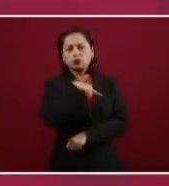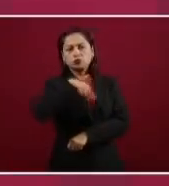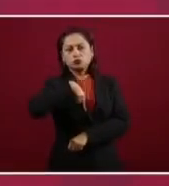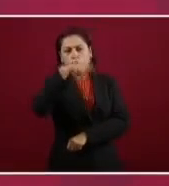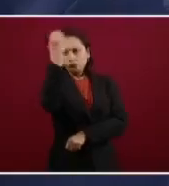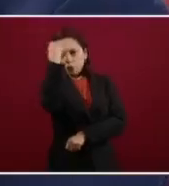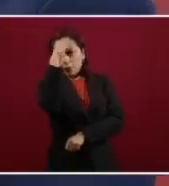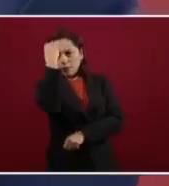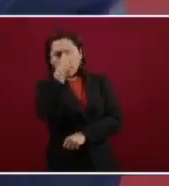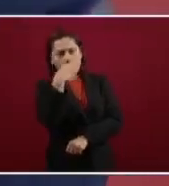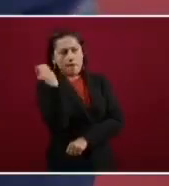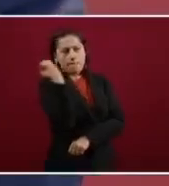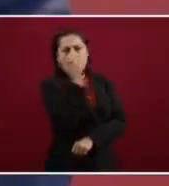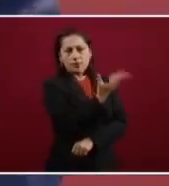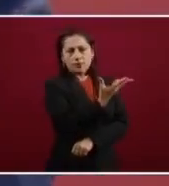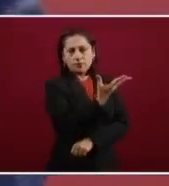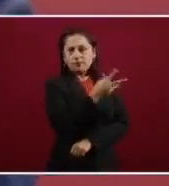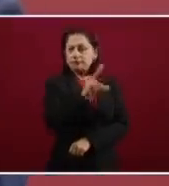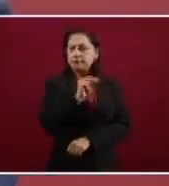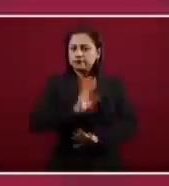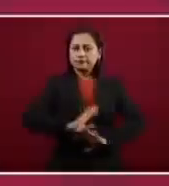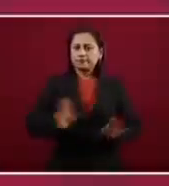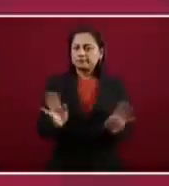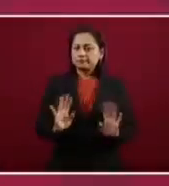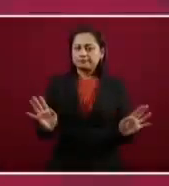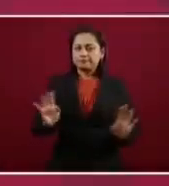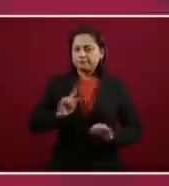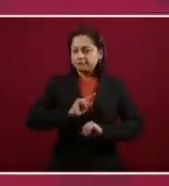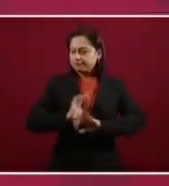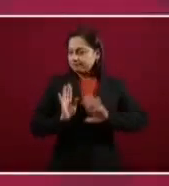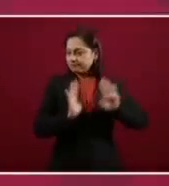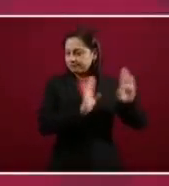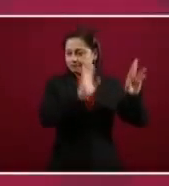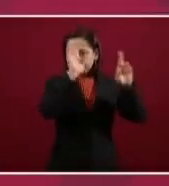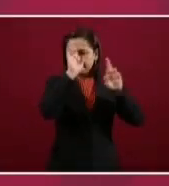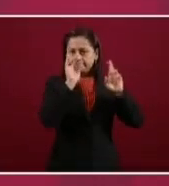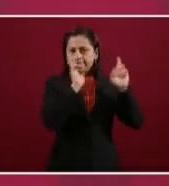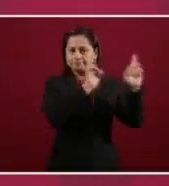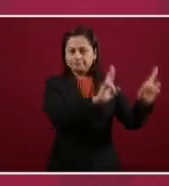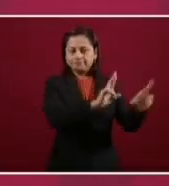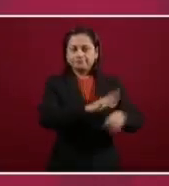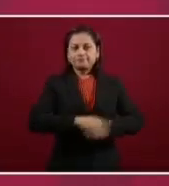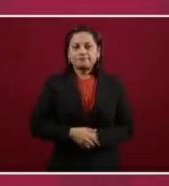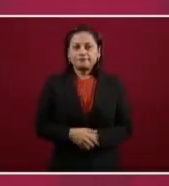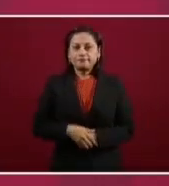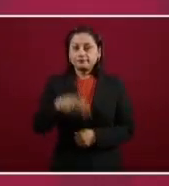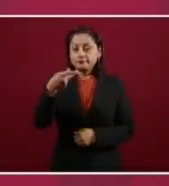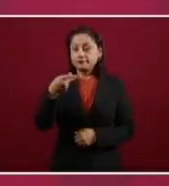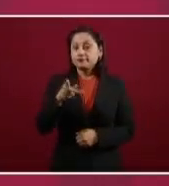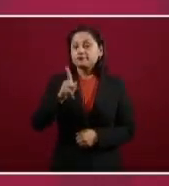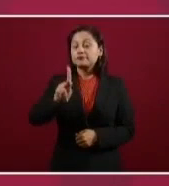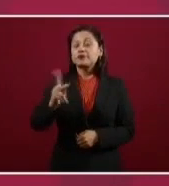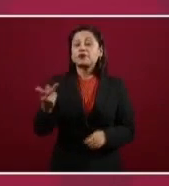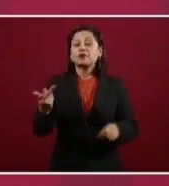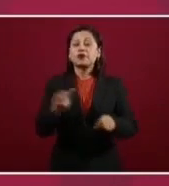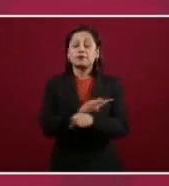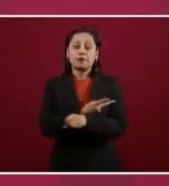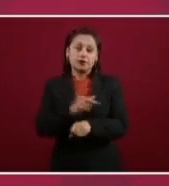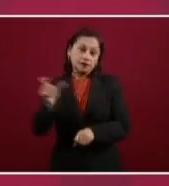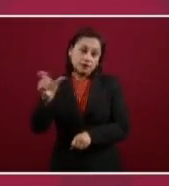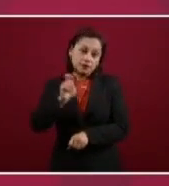corresponde te hicieron cuando las elecciones en eeuu